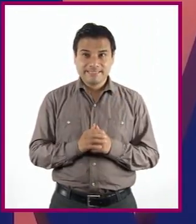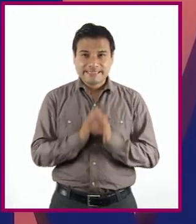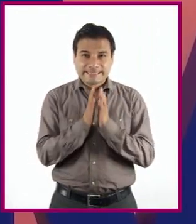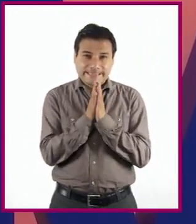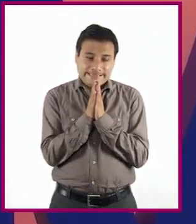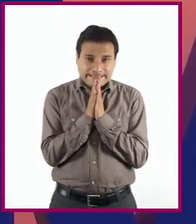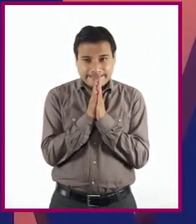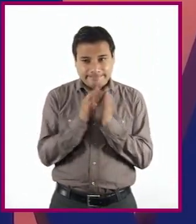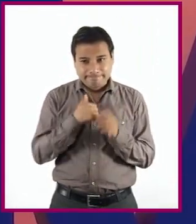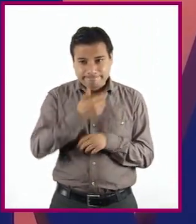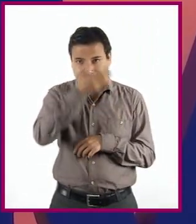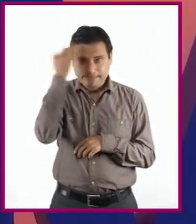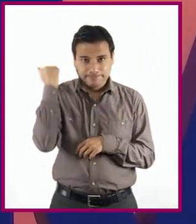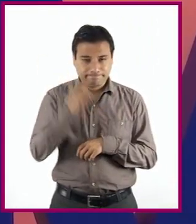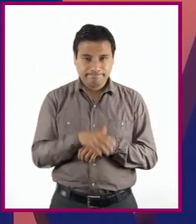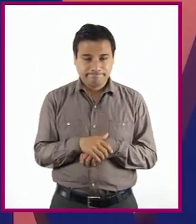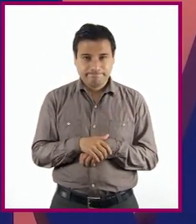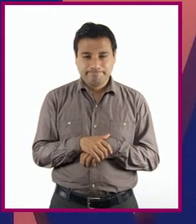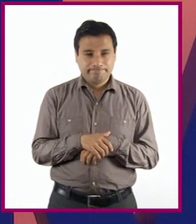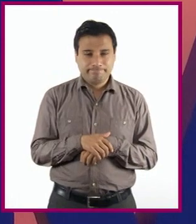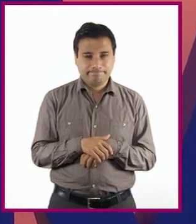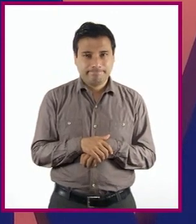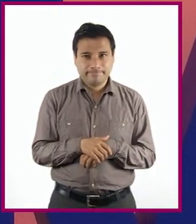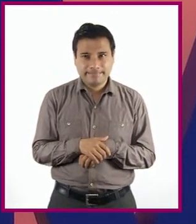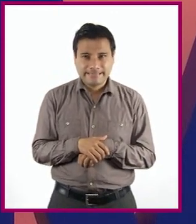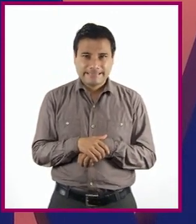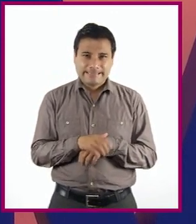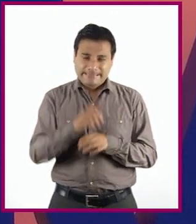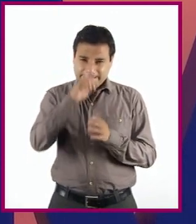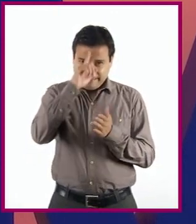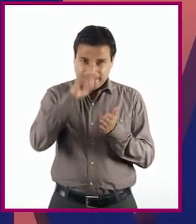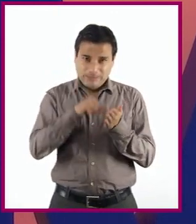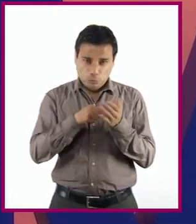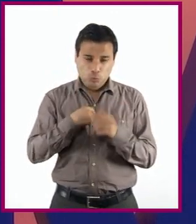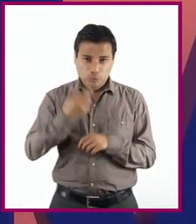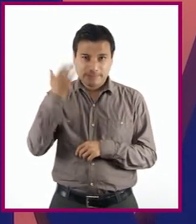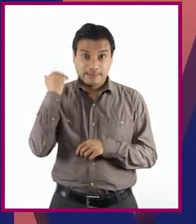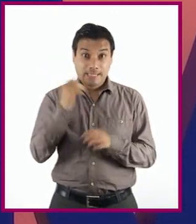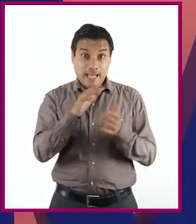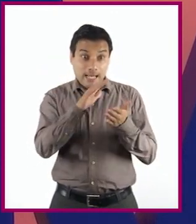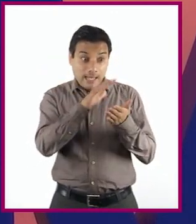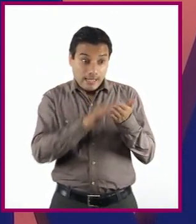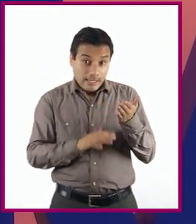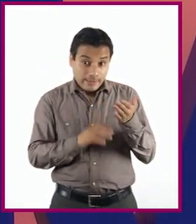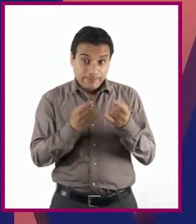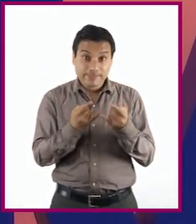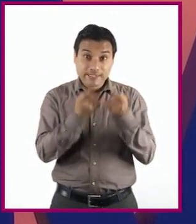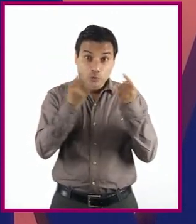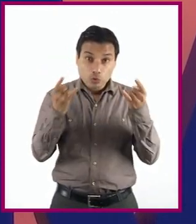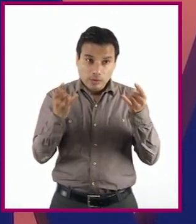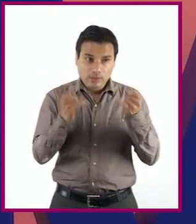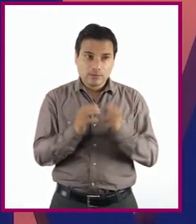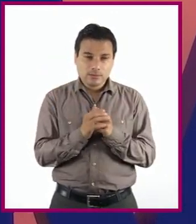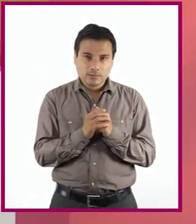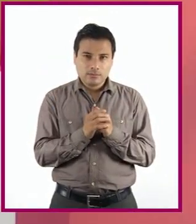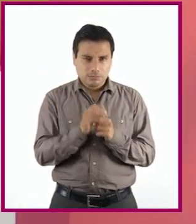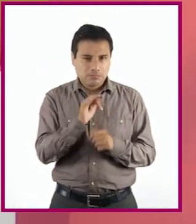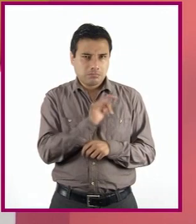Sinceramente, no lo sé. Yo creo que me guiaría por algunas biografías que he leído, pues yo creo que es casi lo mismo,